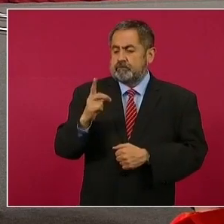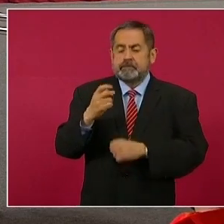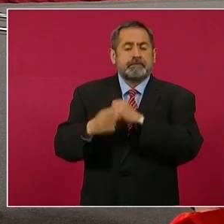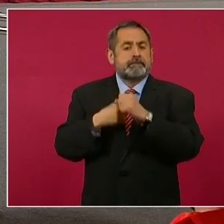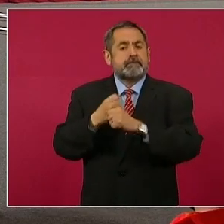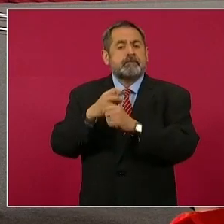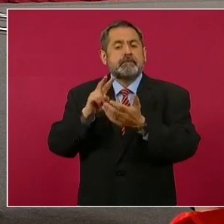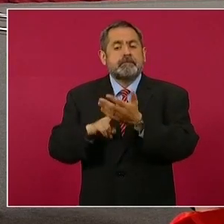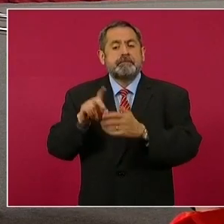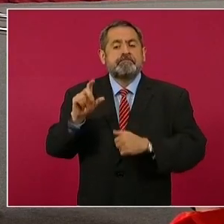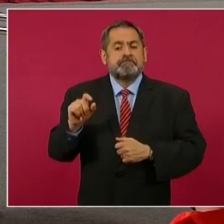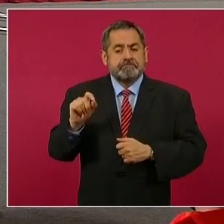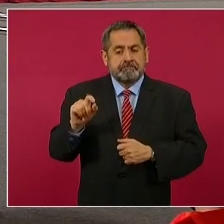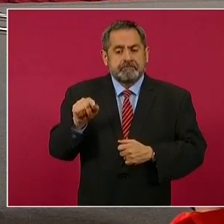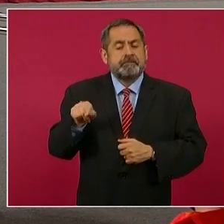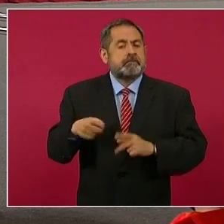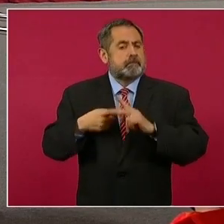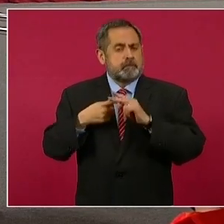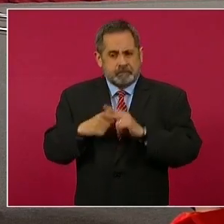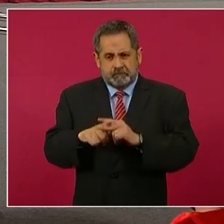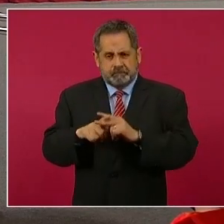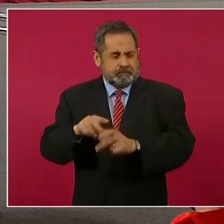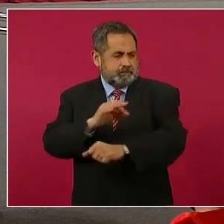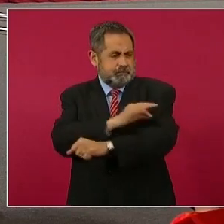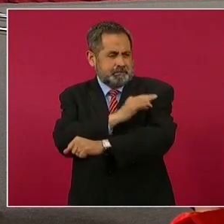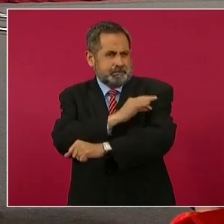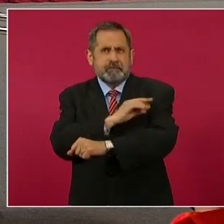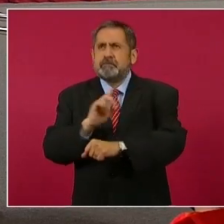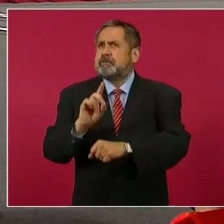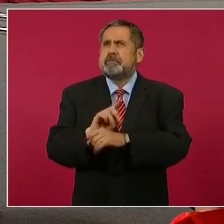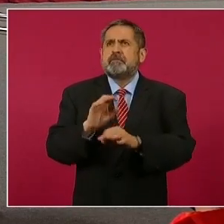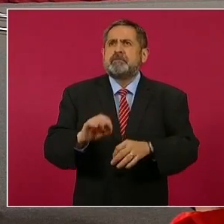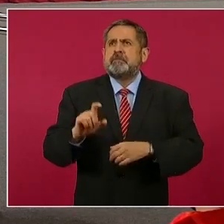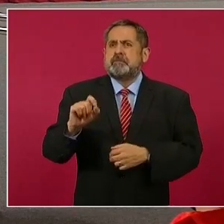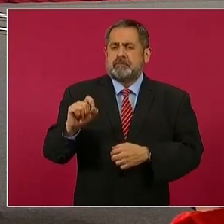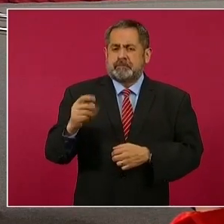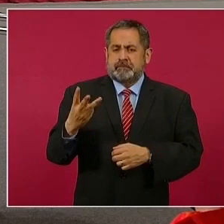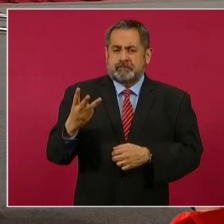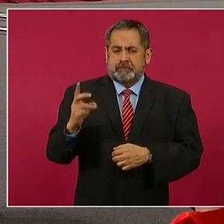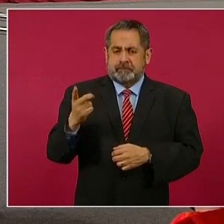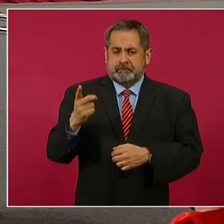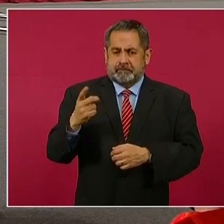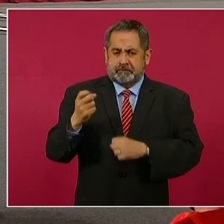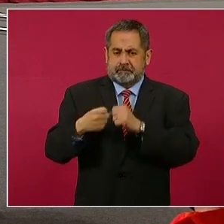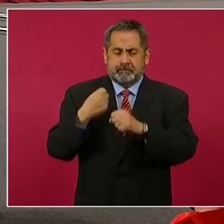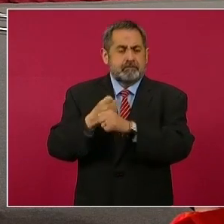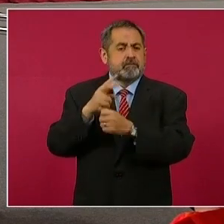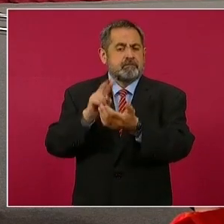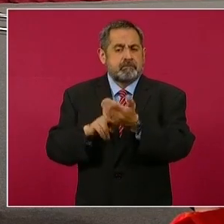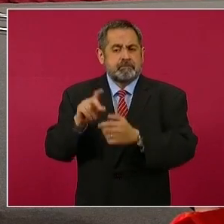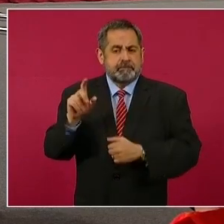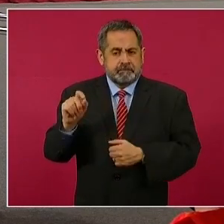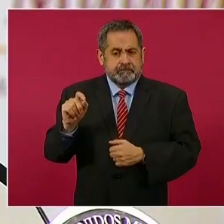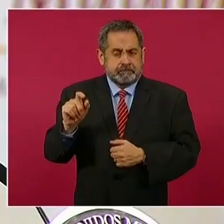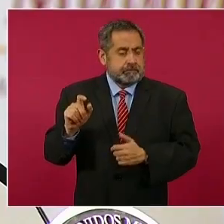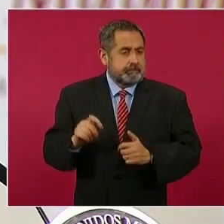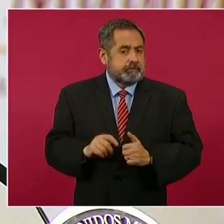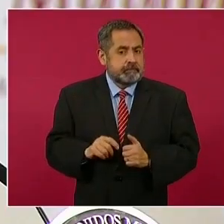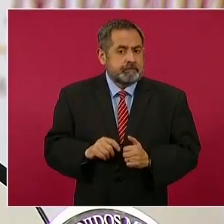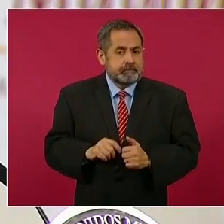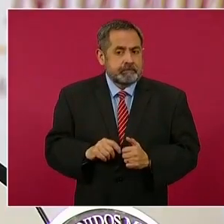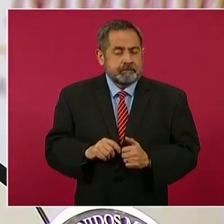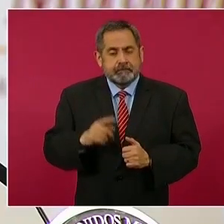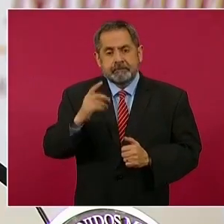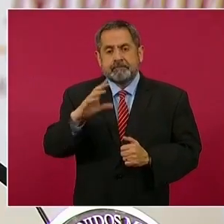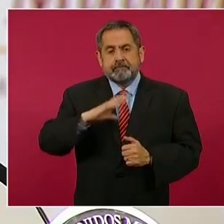2020 y empezamos a vacunar el 23 de diciembre de 2020, dejamos en claro que teníamos